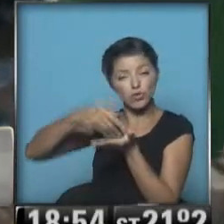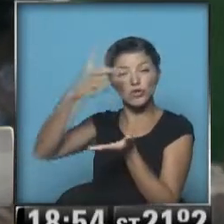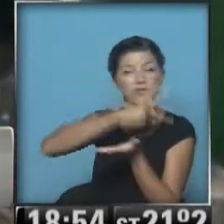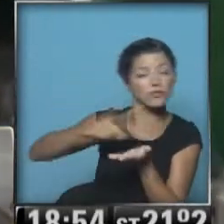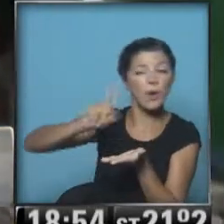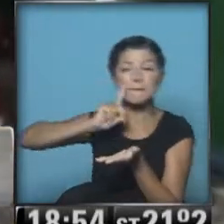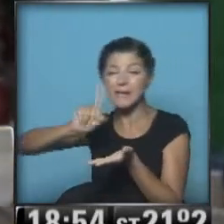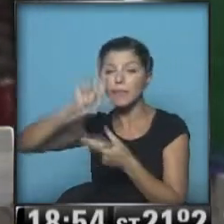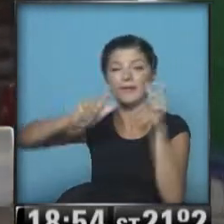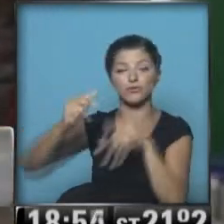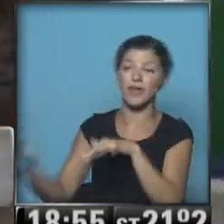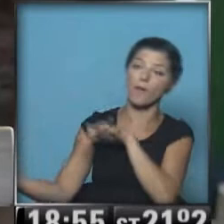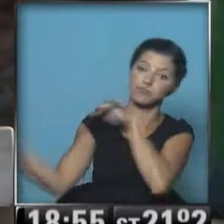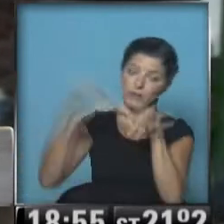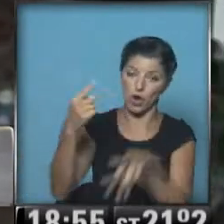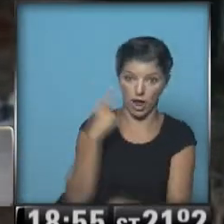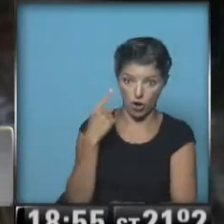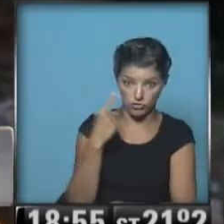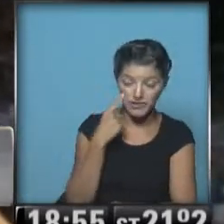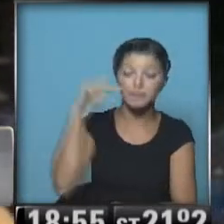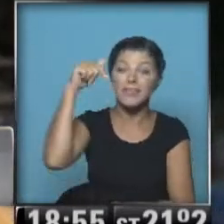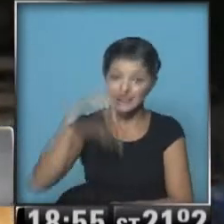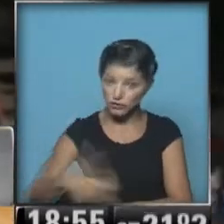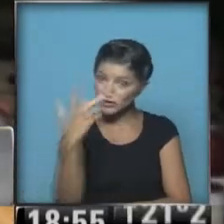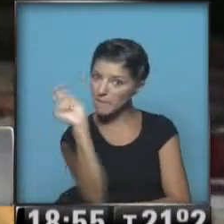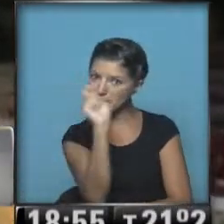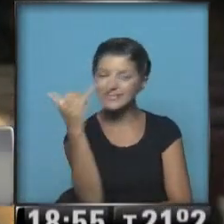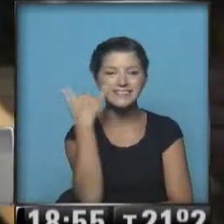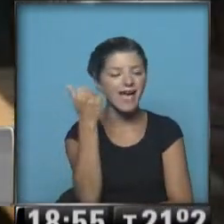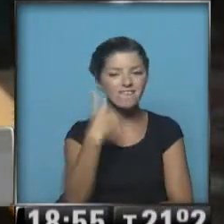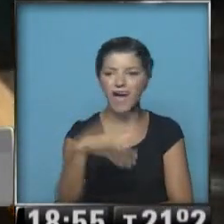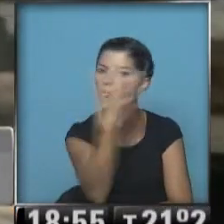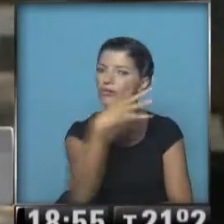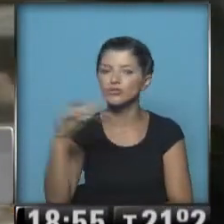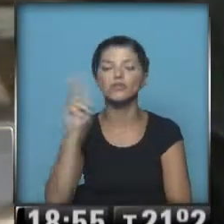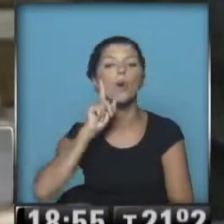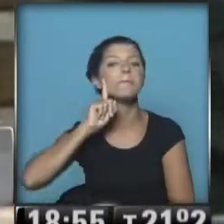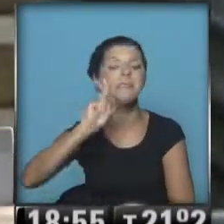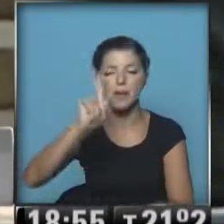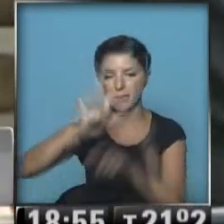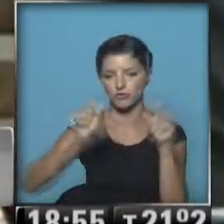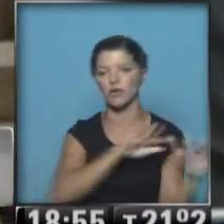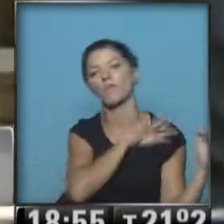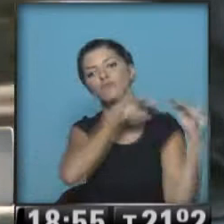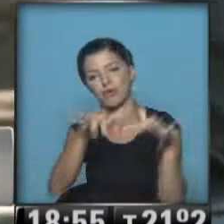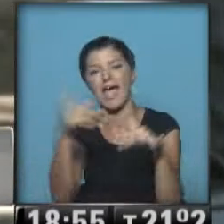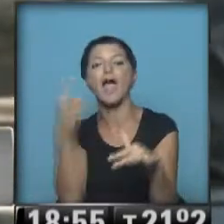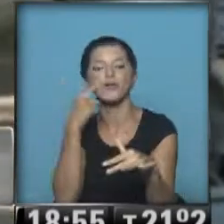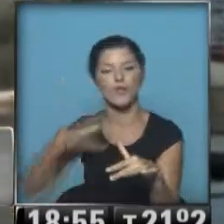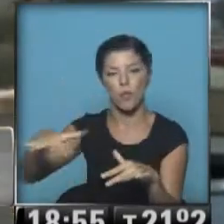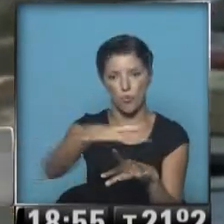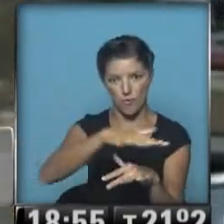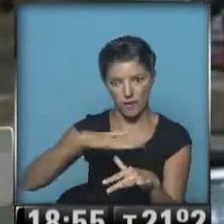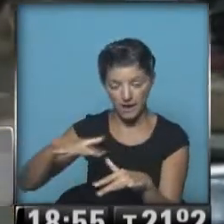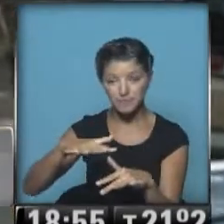200.000 visitantes. En lo que va de este trimestre ya llegamos a los 400.000, en lo que va de este año, este trimestre, llegamos a los 400.000 visitantes.